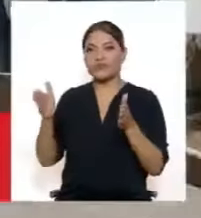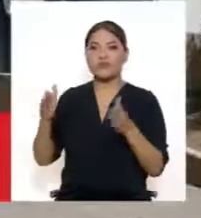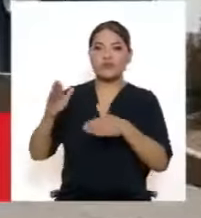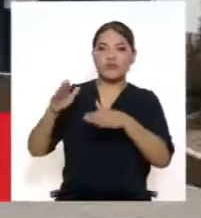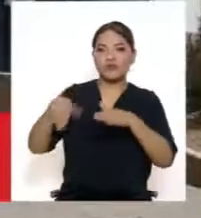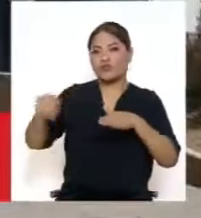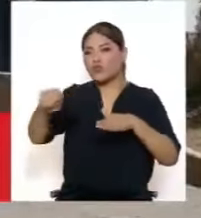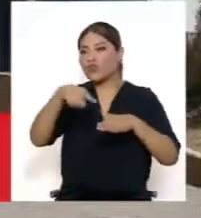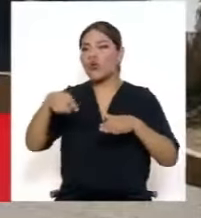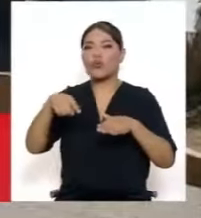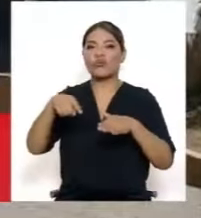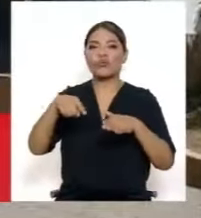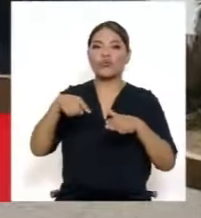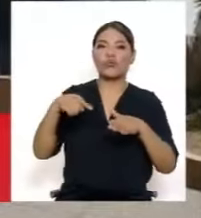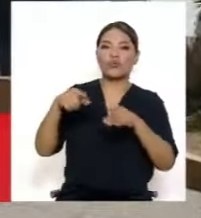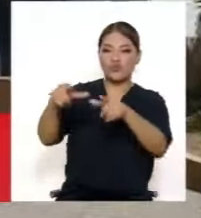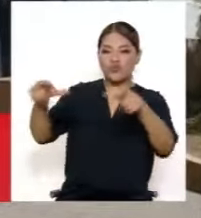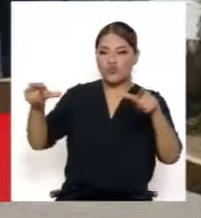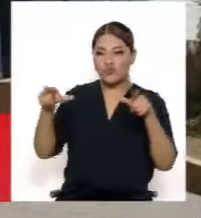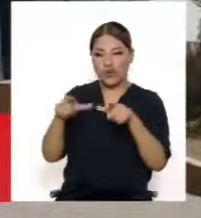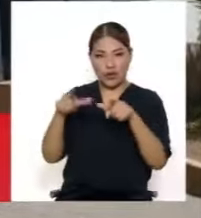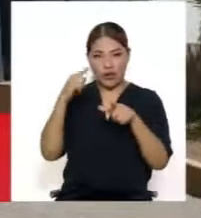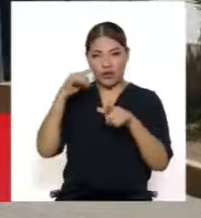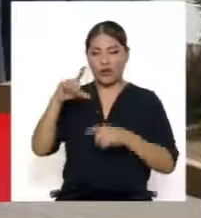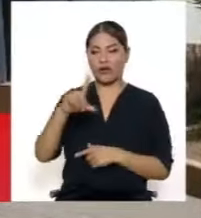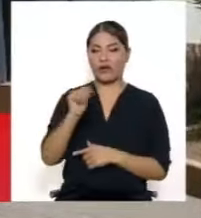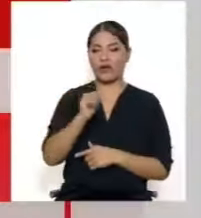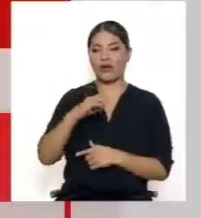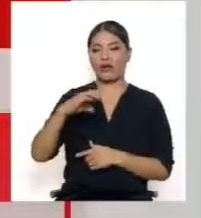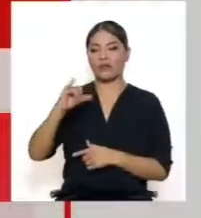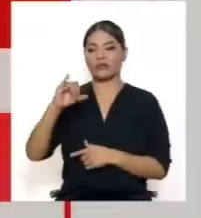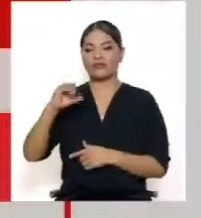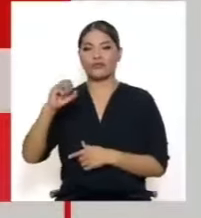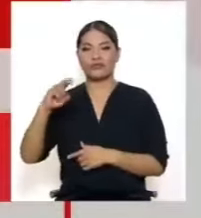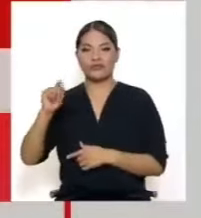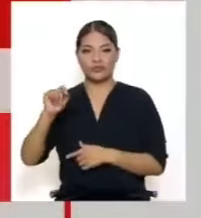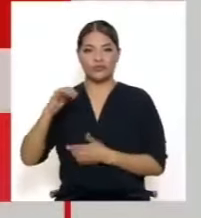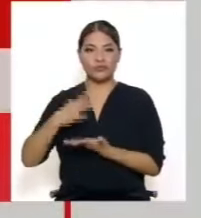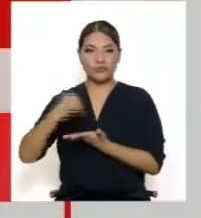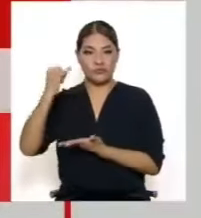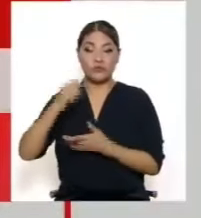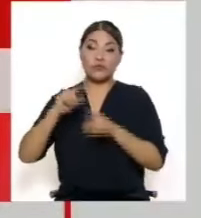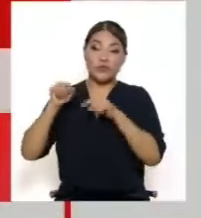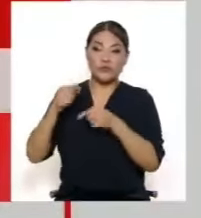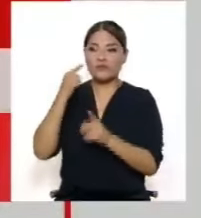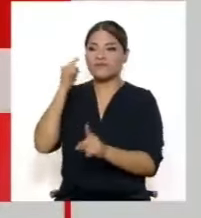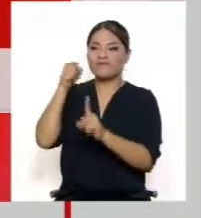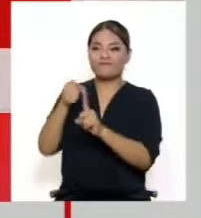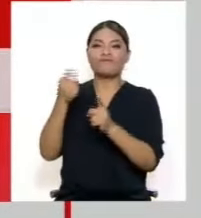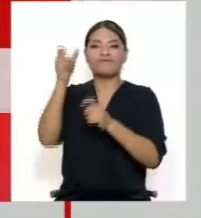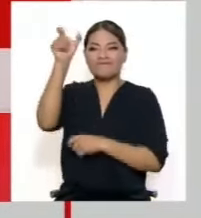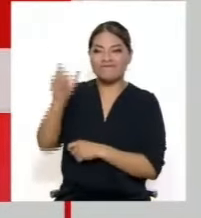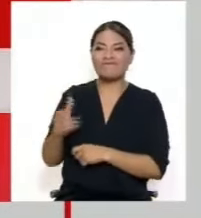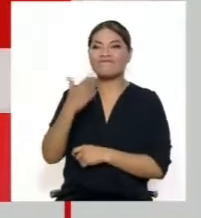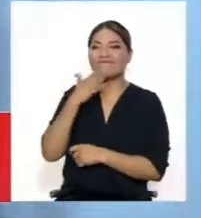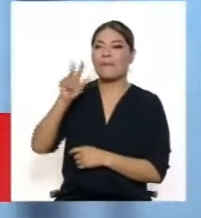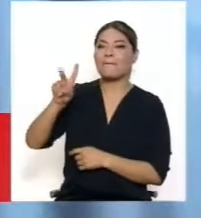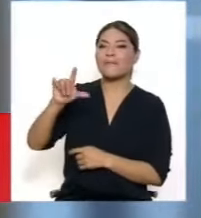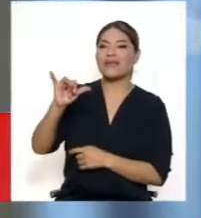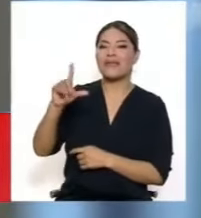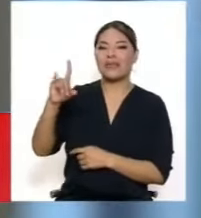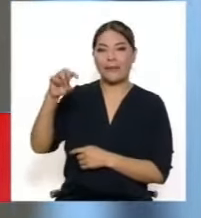Prado situado en la exclusiva zona Residencial langostura en ica el objetivo ubicar al prófugo de la justicia Vladimir